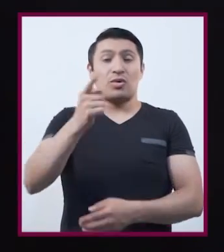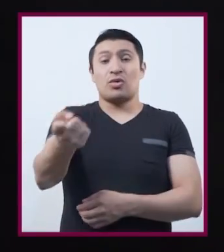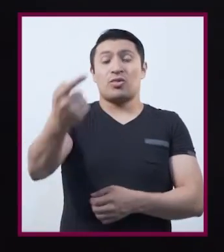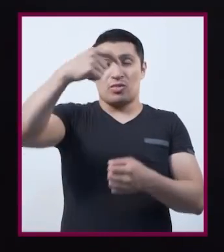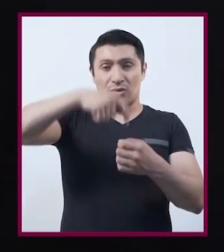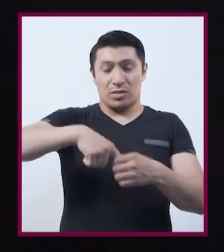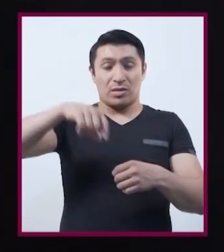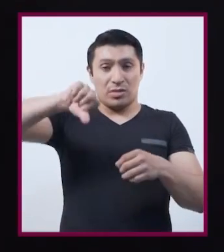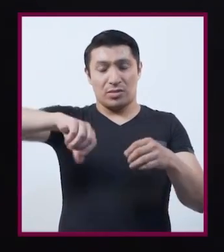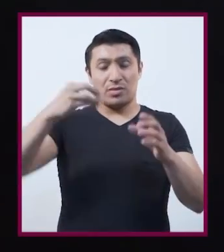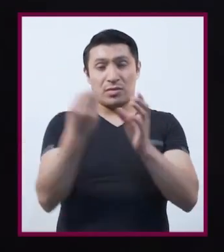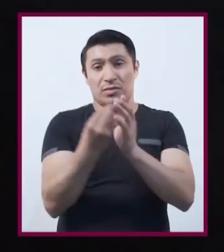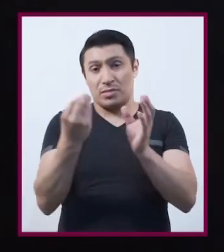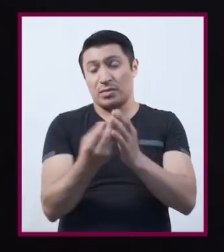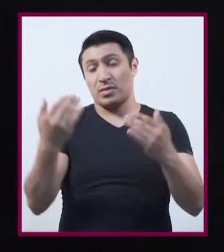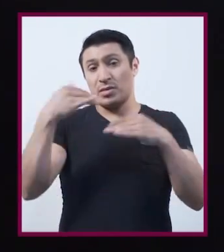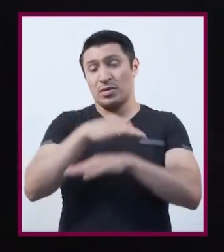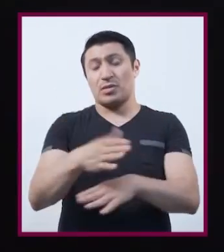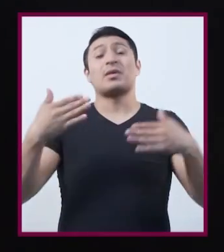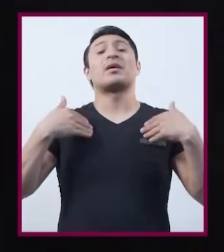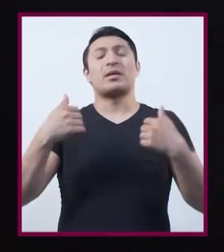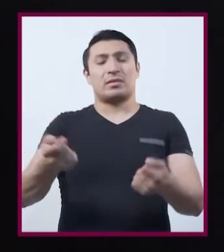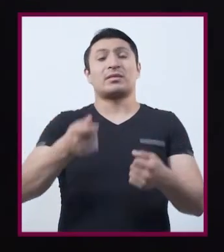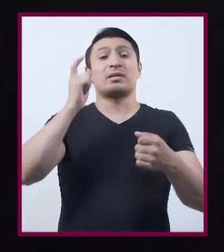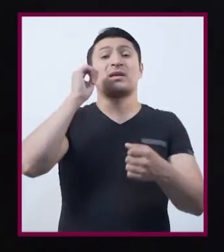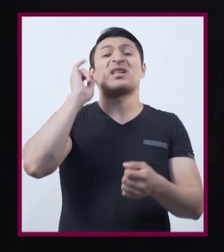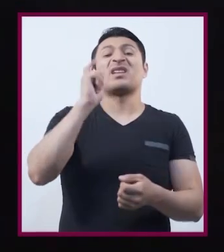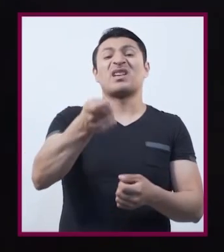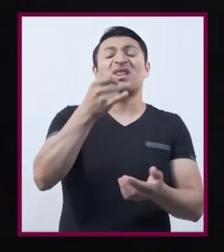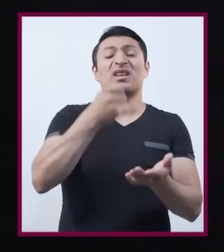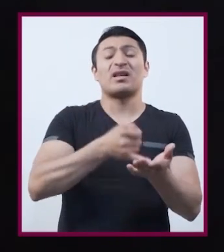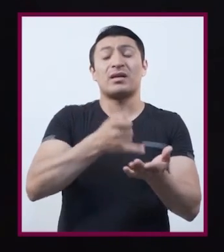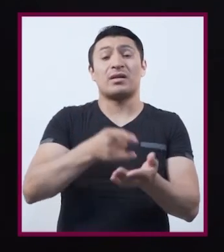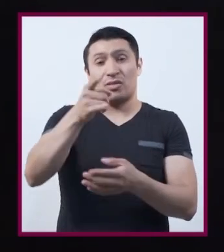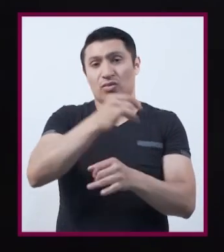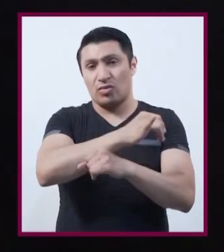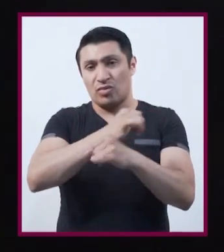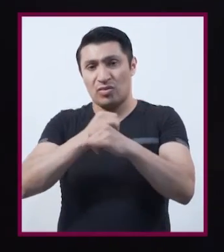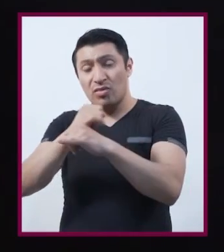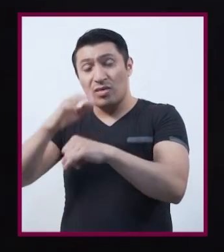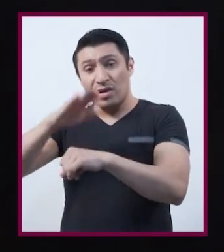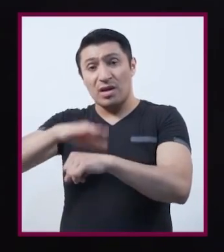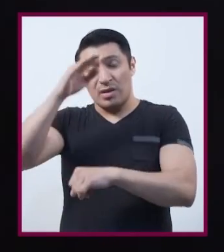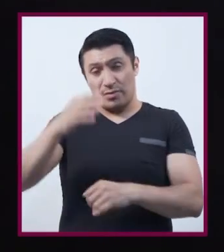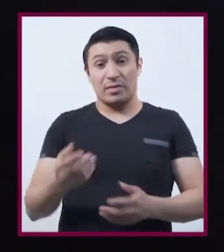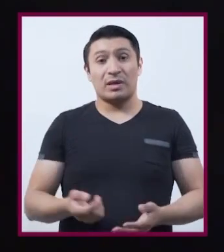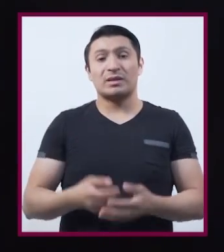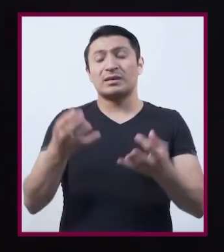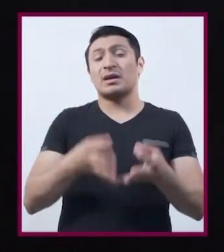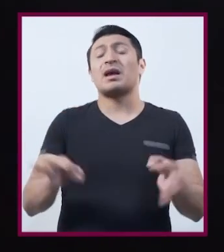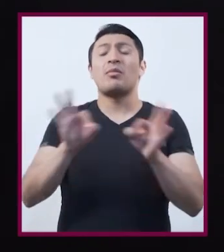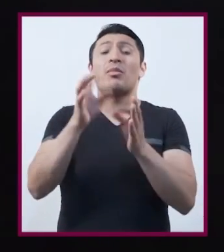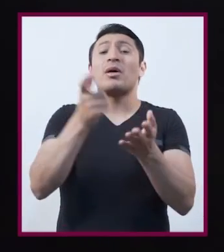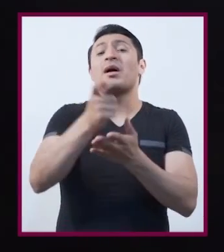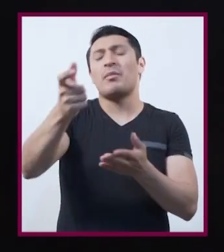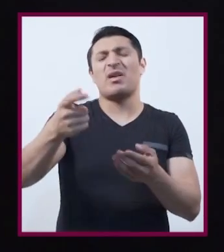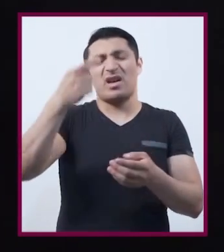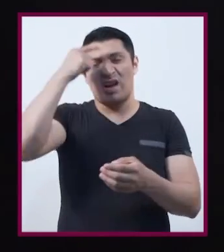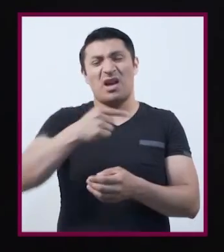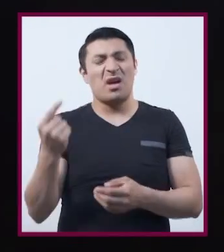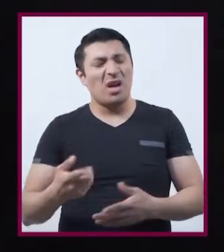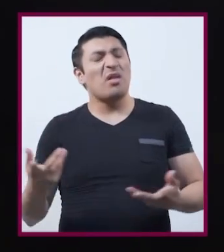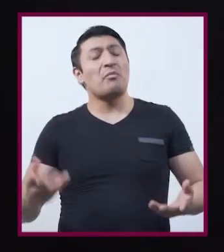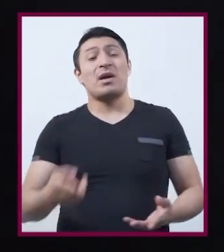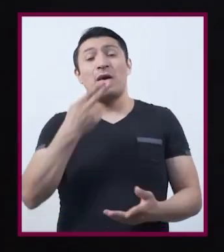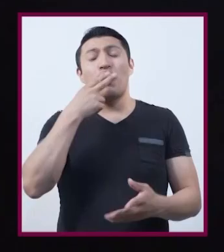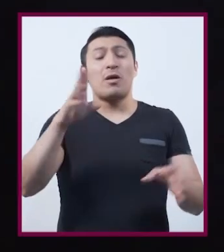Nos da mucho gusto que nos hayas acompañado en este programa en el que hemos comprendido qué son los impuestos, por qué es importante